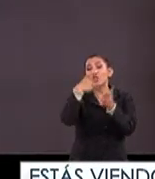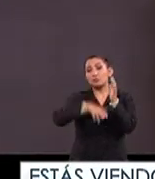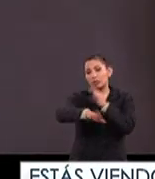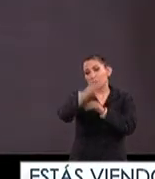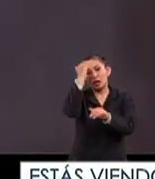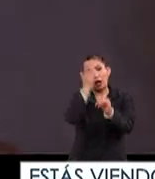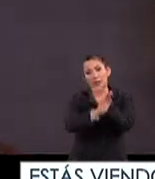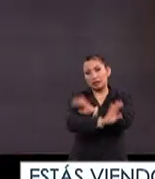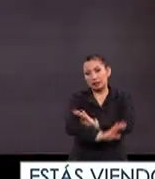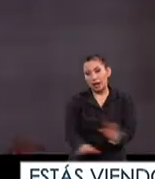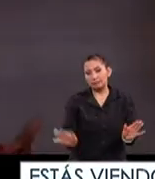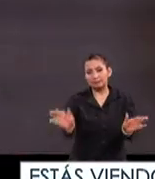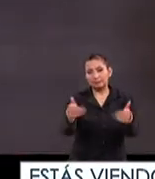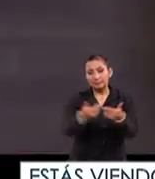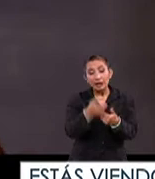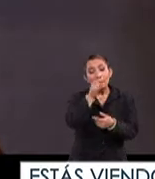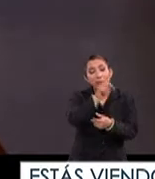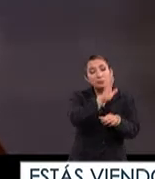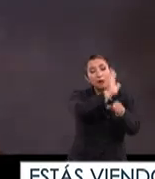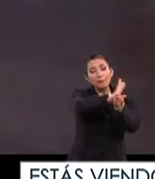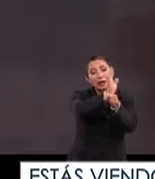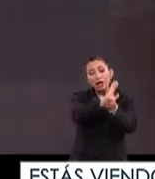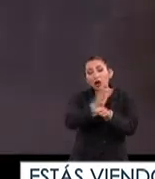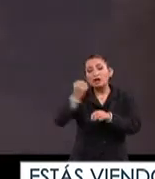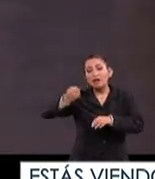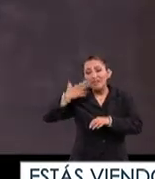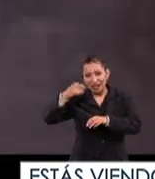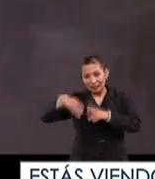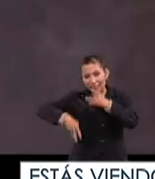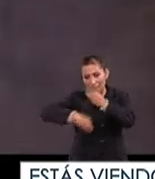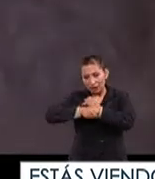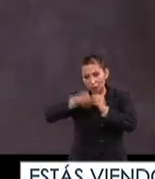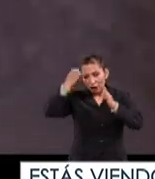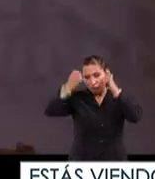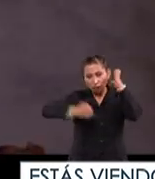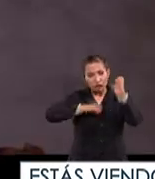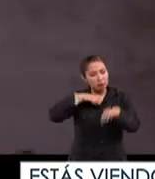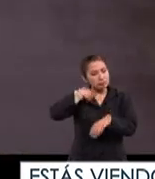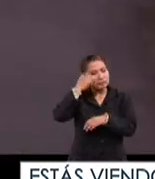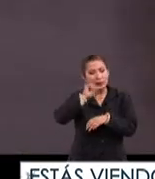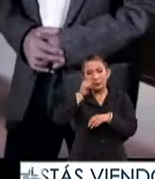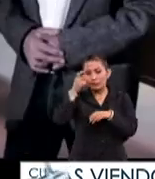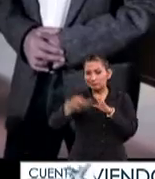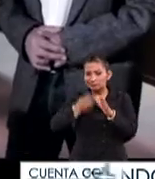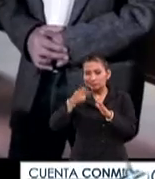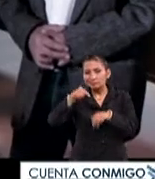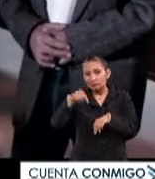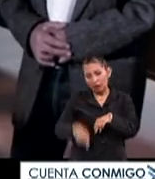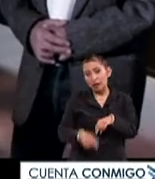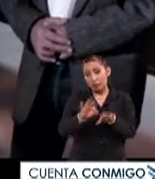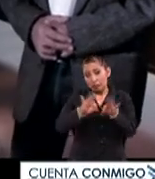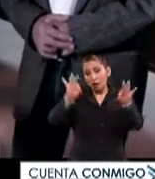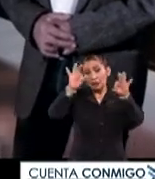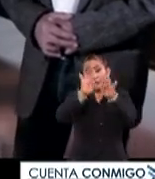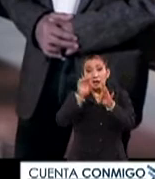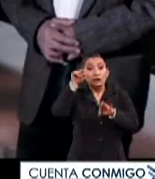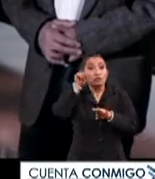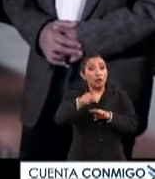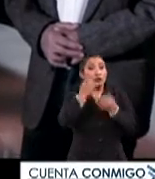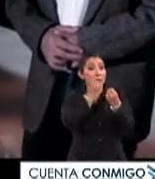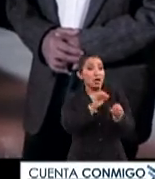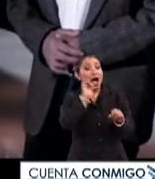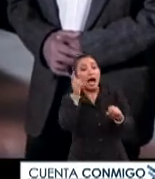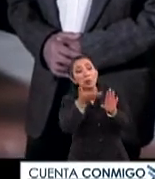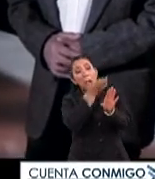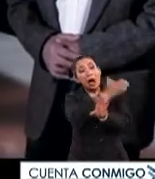2019. Entonces, justo las películas y las charlas que complementan la exposición van a estar todo el tiempo. Entonces, también eso es importante. Si ya se